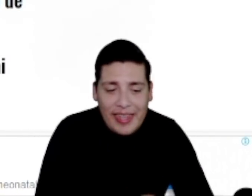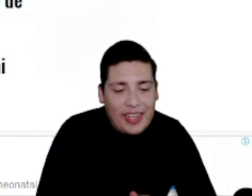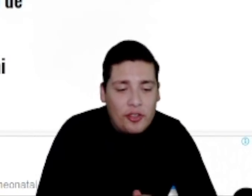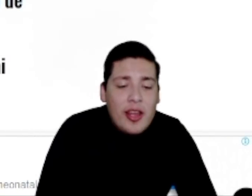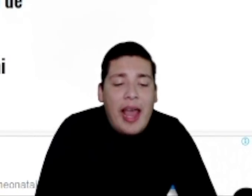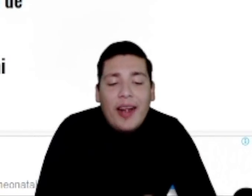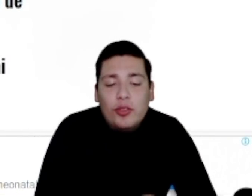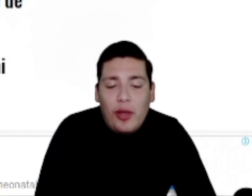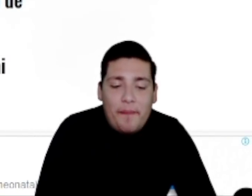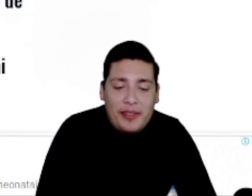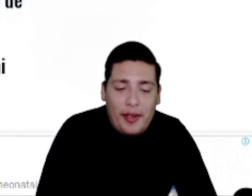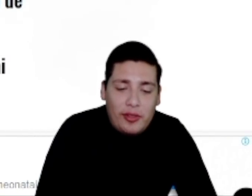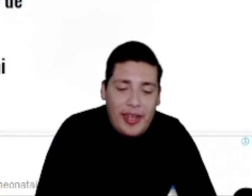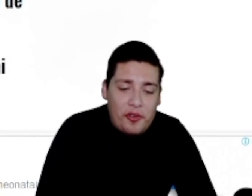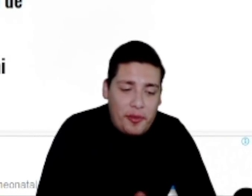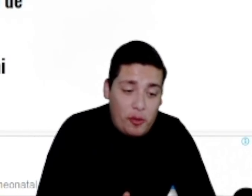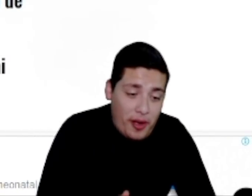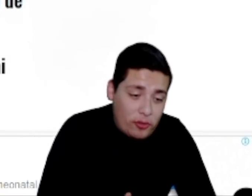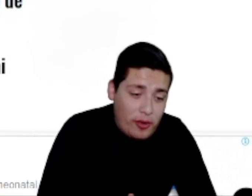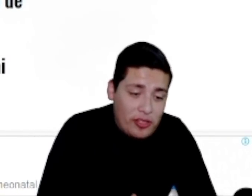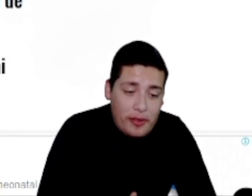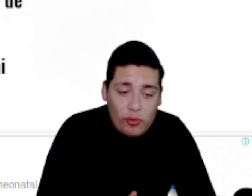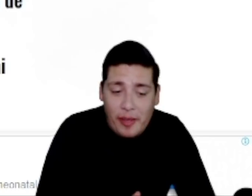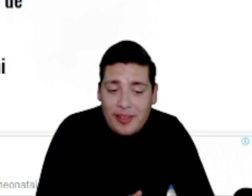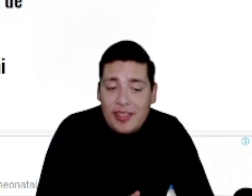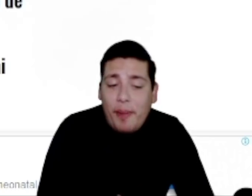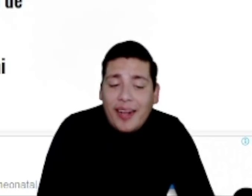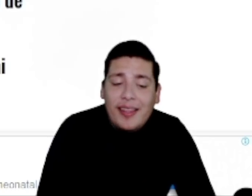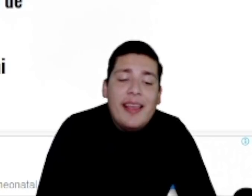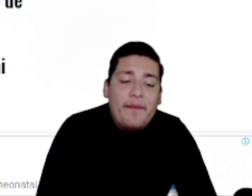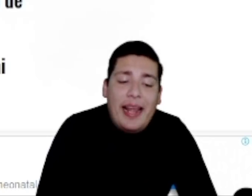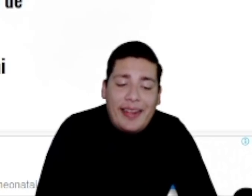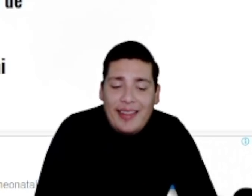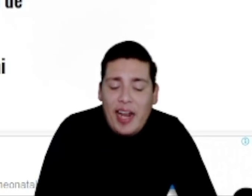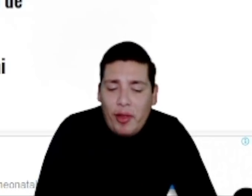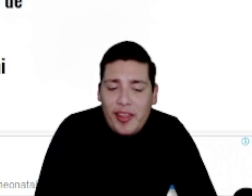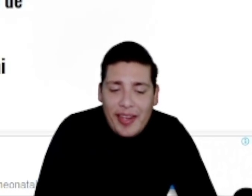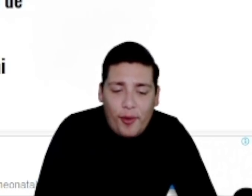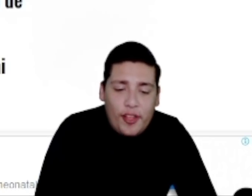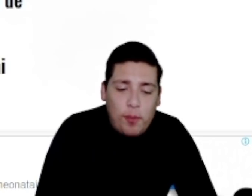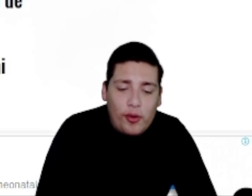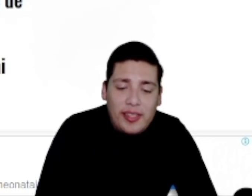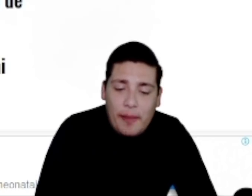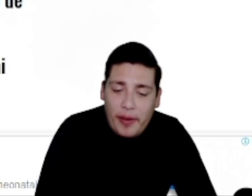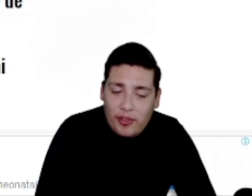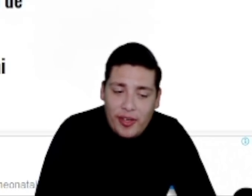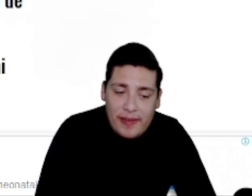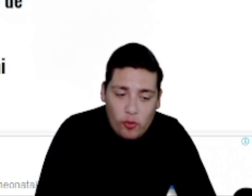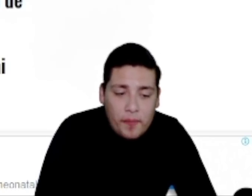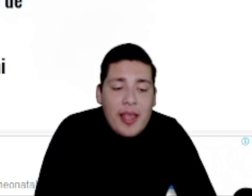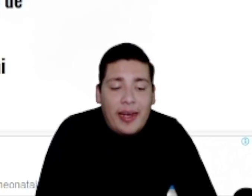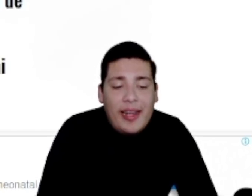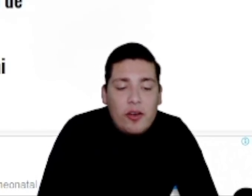periodista Lidia Cacho acusó al empresario hotelero Roberto Palazuelos de presuntamente ser parte de la red de lavado de dinero, despojos y